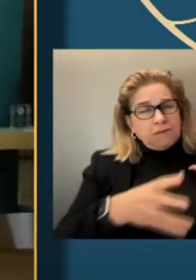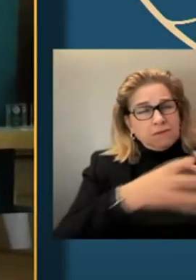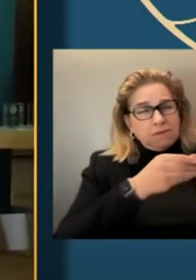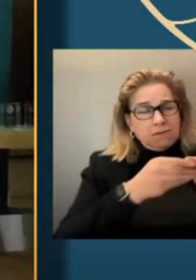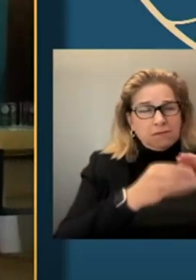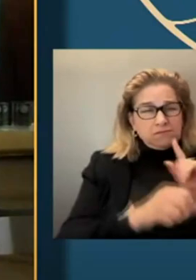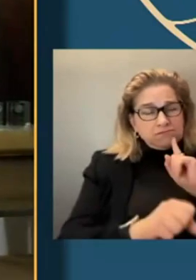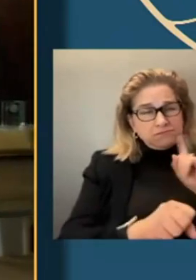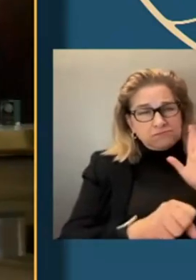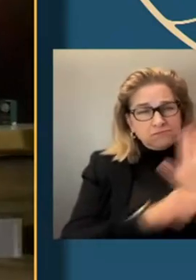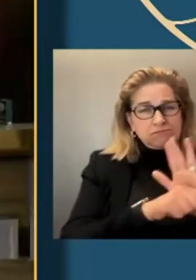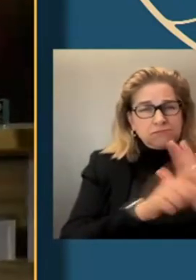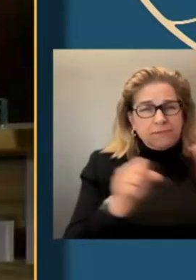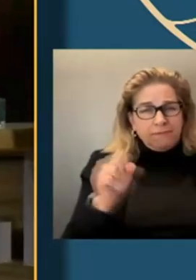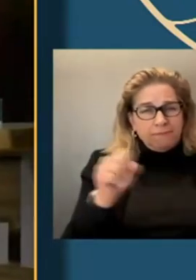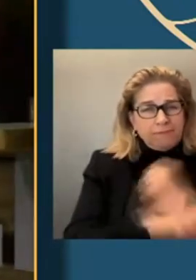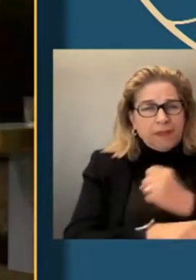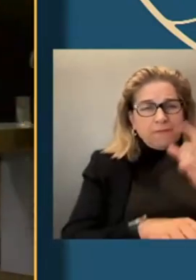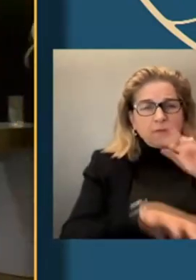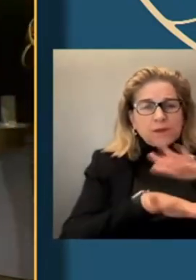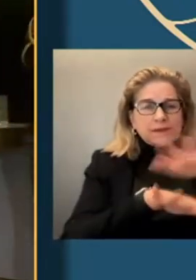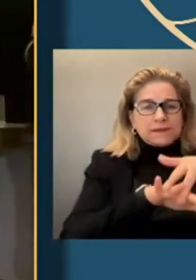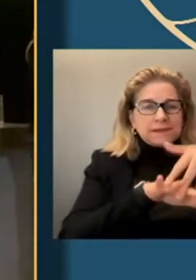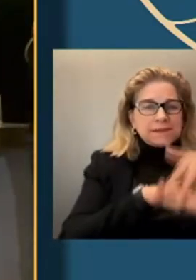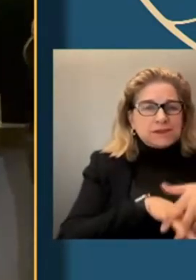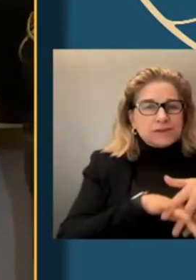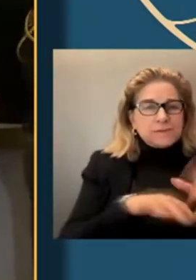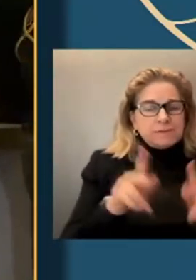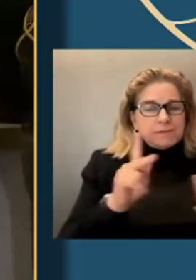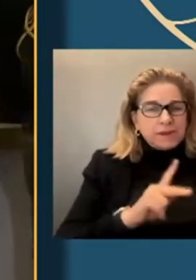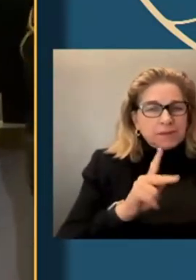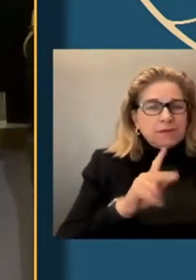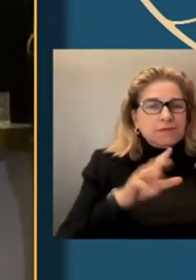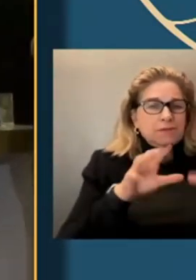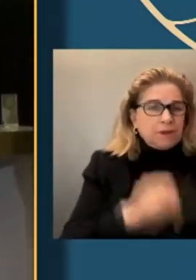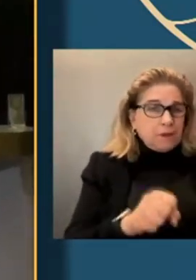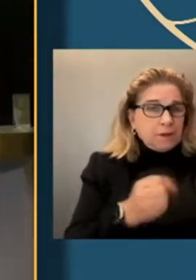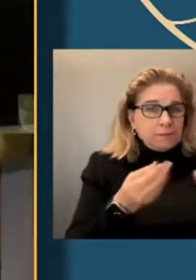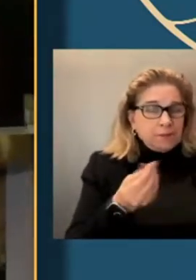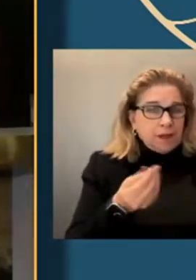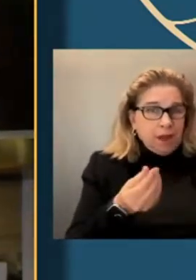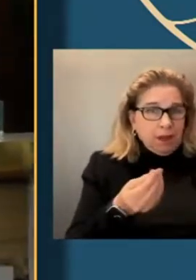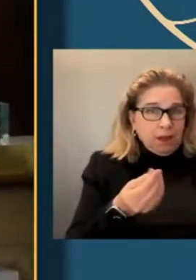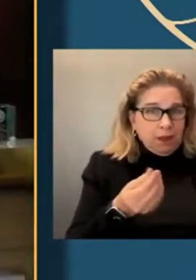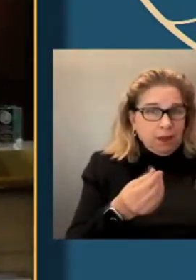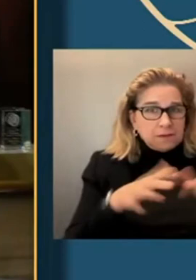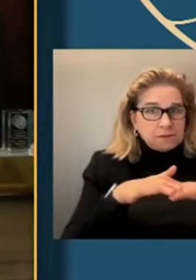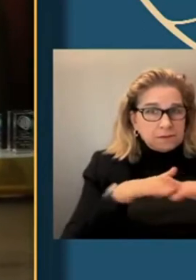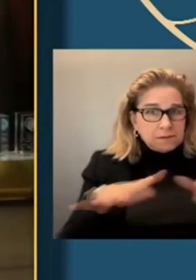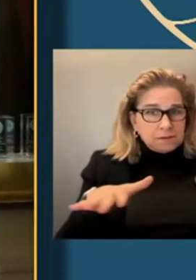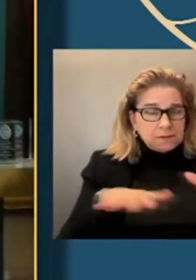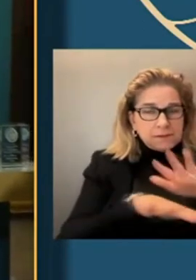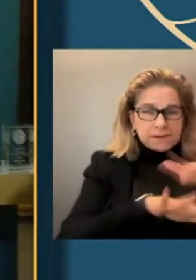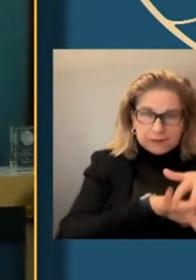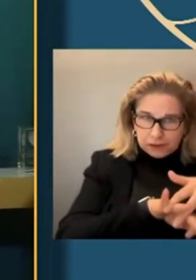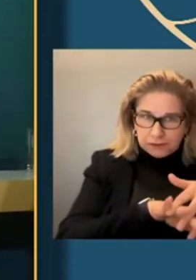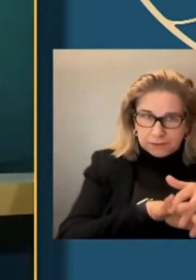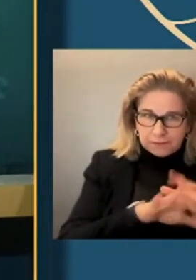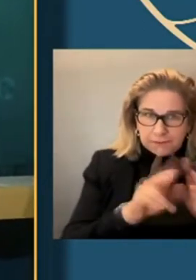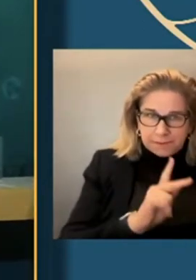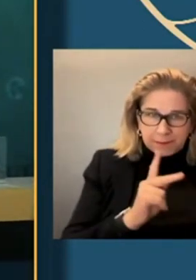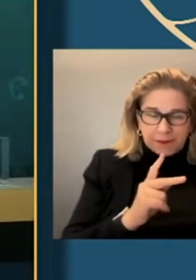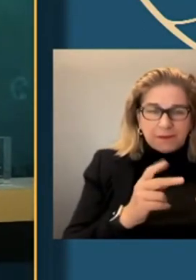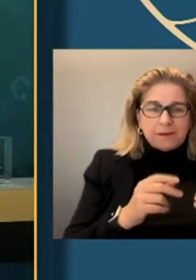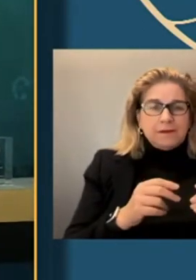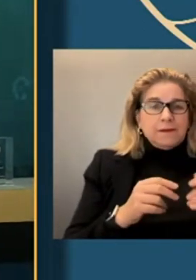este fue el momento en que el secretario de estado de Estados Unidos Anthony McLean y la primera dama de